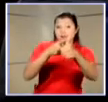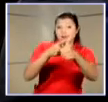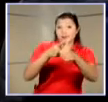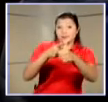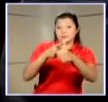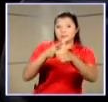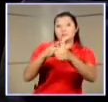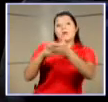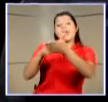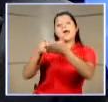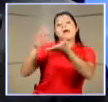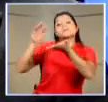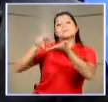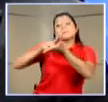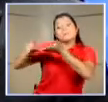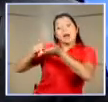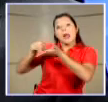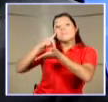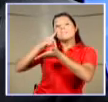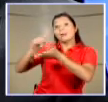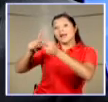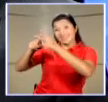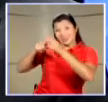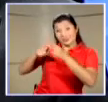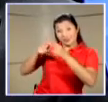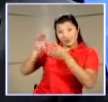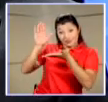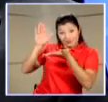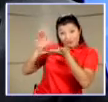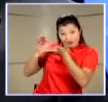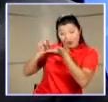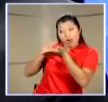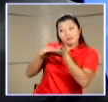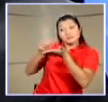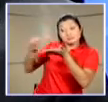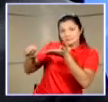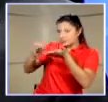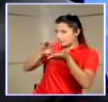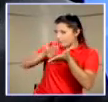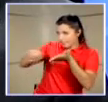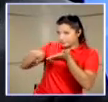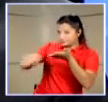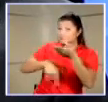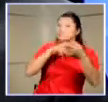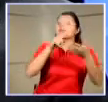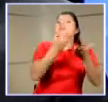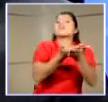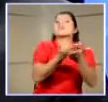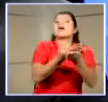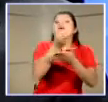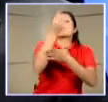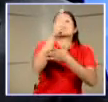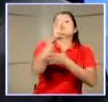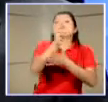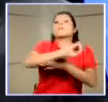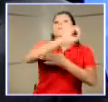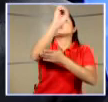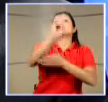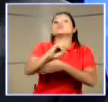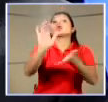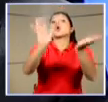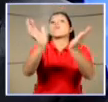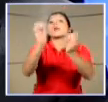deuda, que no es gasto, estaba presentando un aumento del 12% con respecto al año pasado. Son